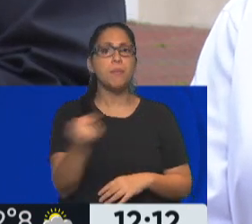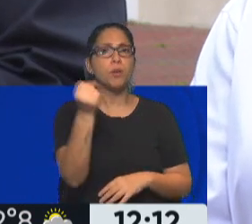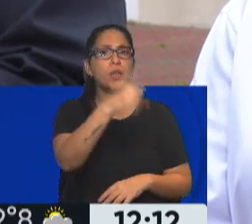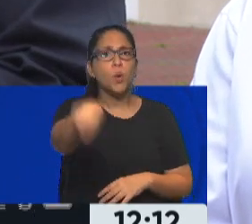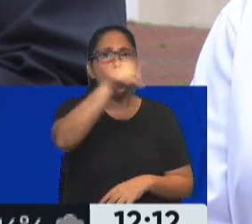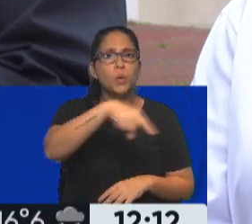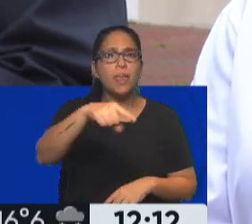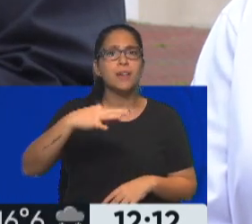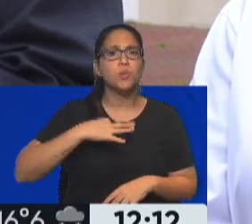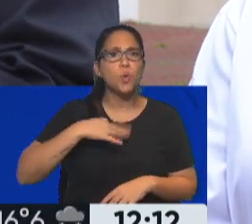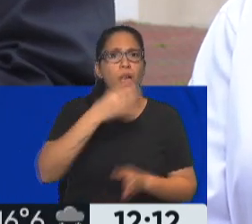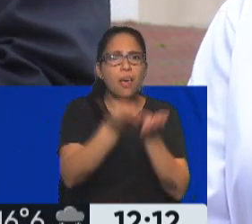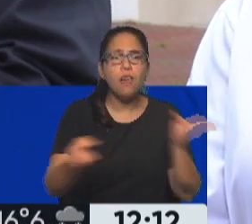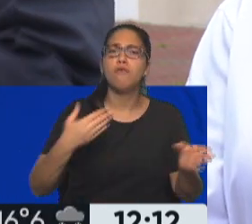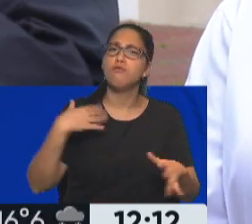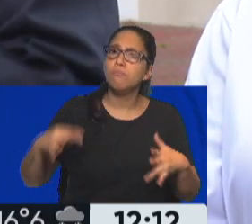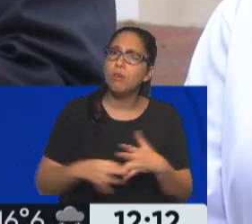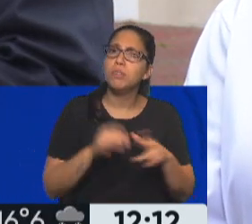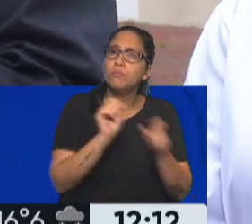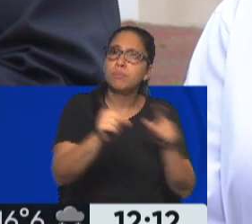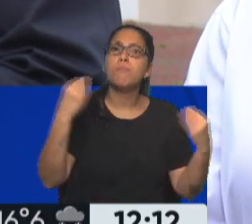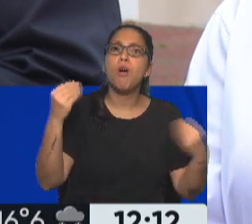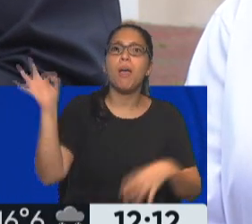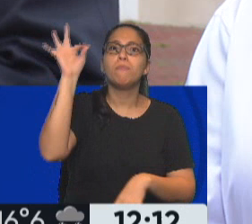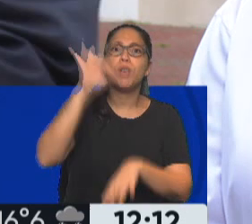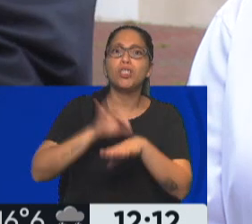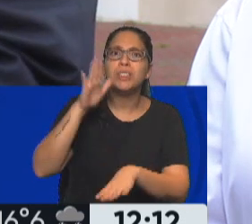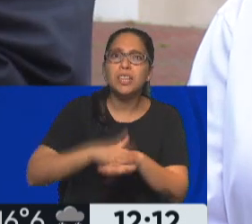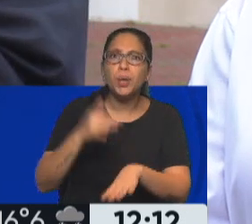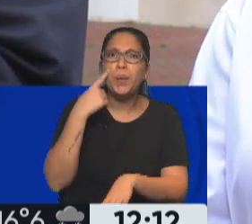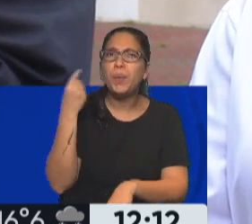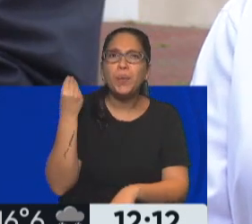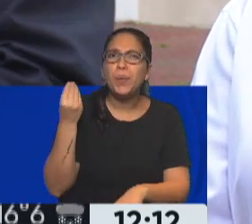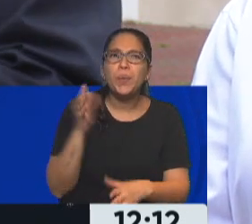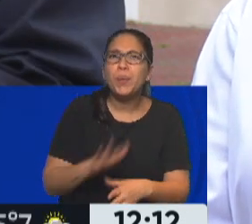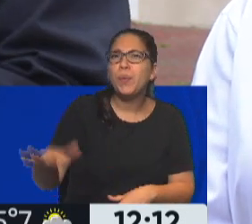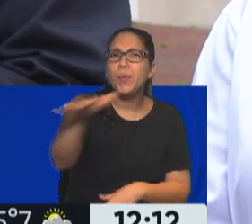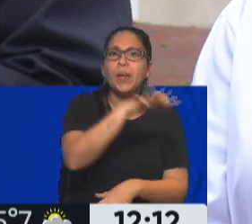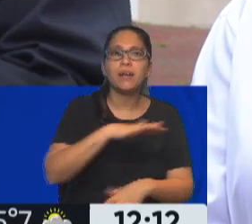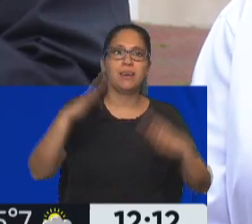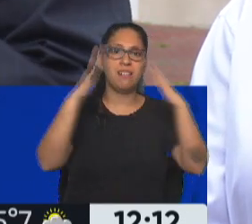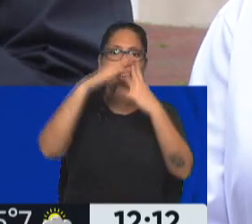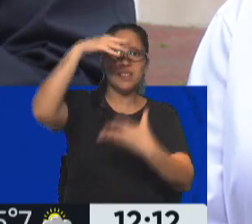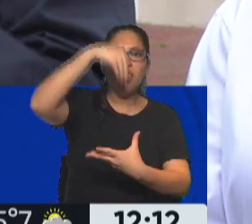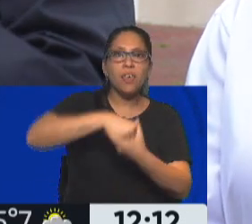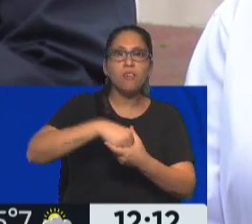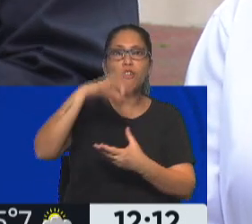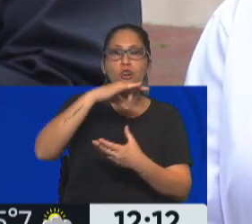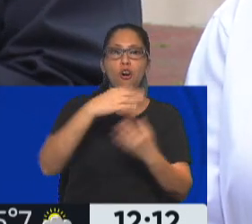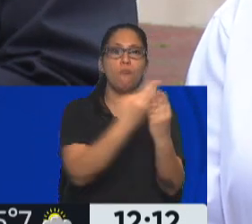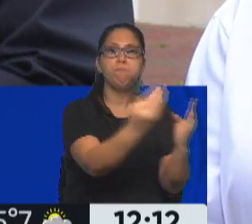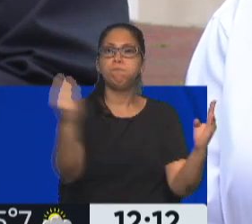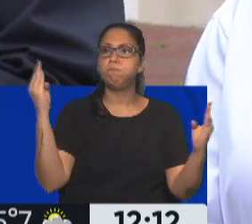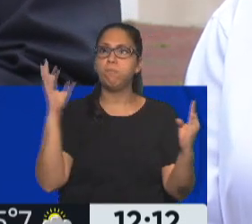ciudadanos se comprometan, porque este es un mosquito que vive en casa o en los lugares cerrados que habitamos o